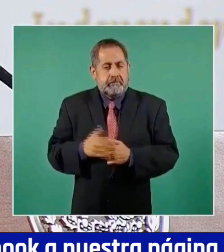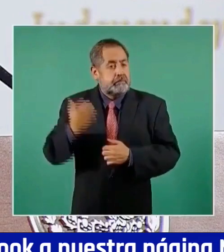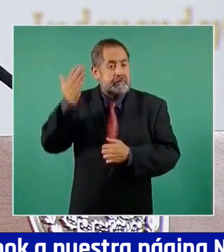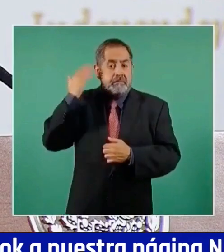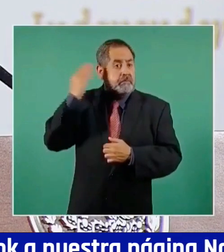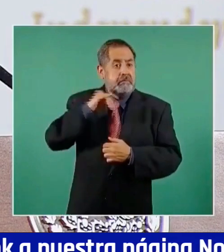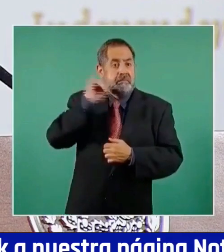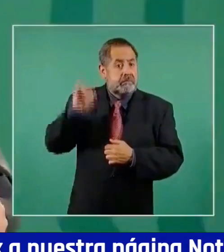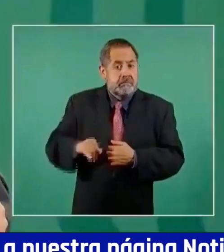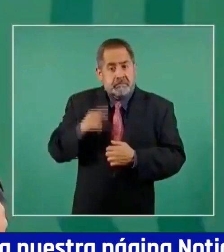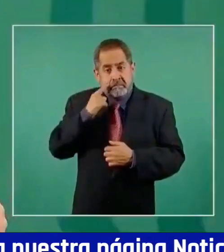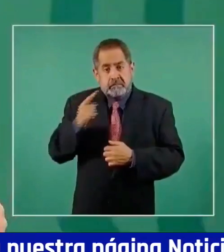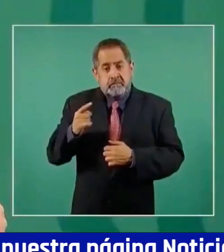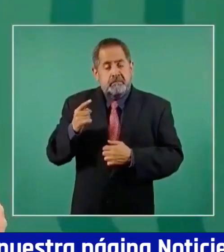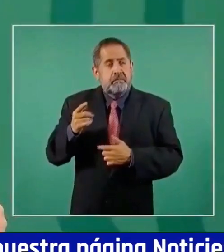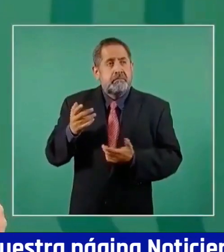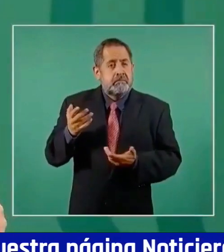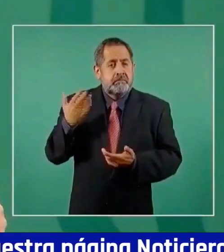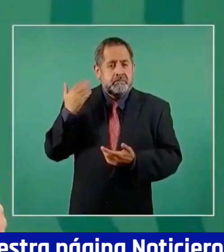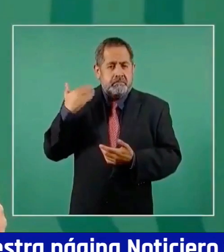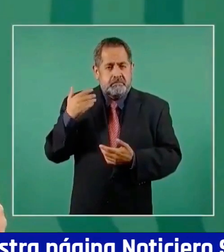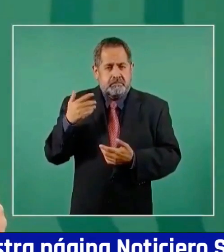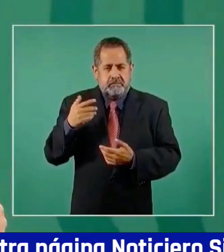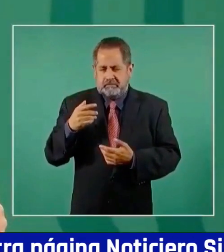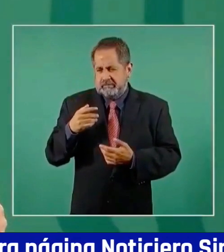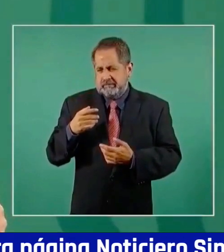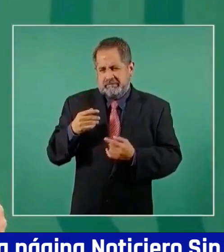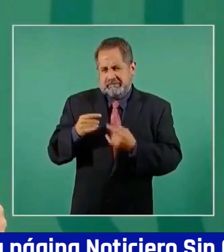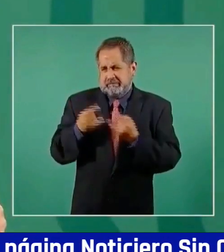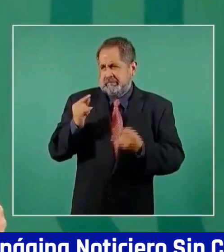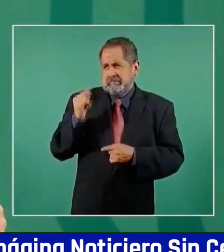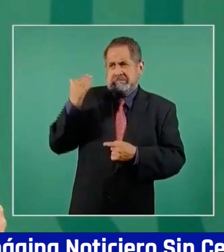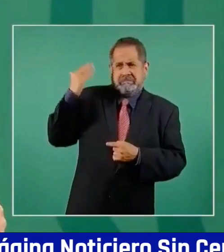Nunca se había visto en los últimos tiempos, en la historia reciente,